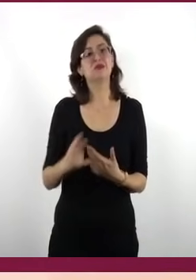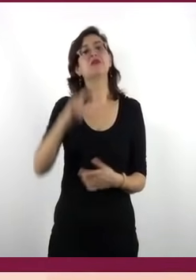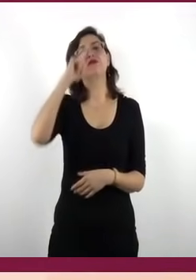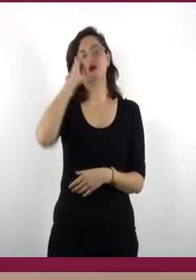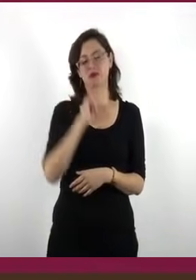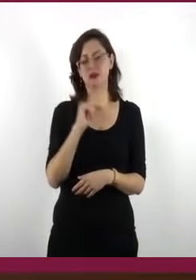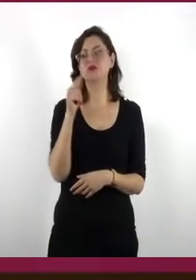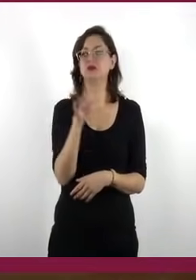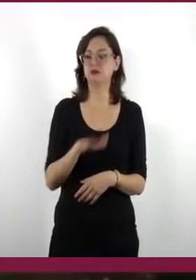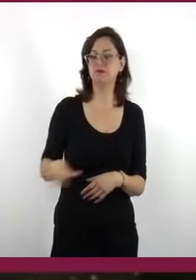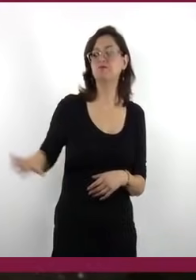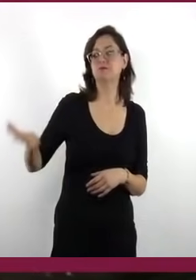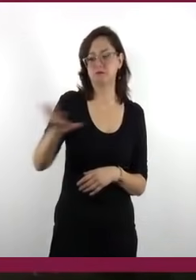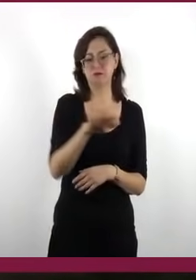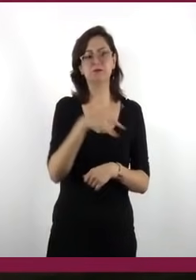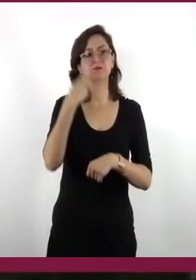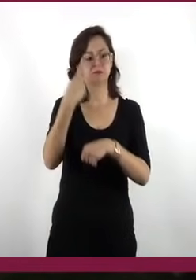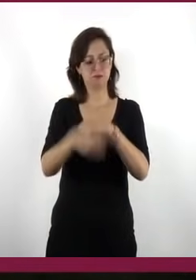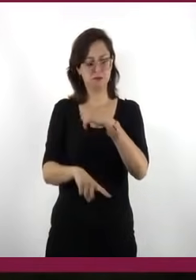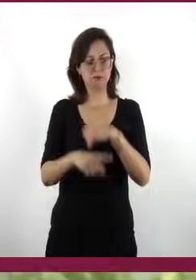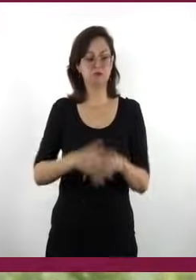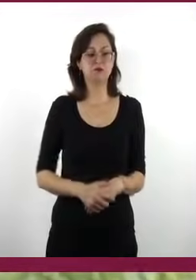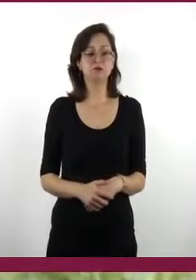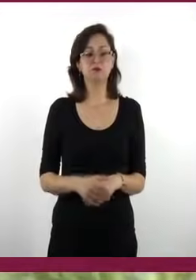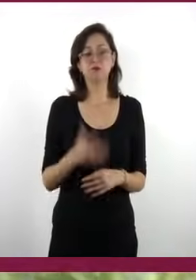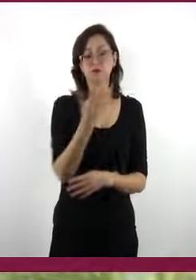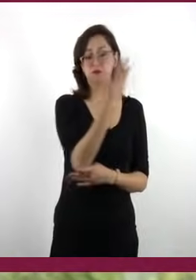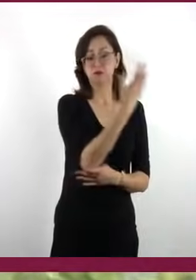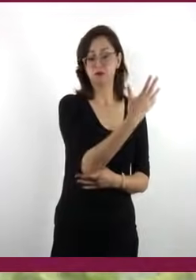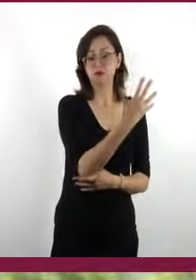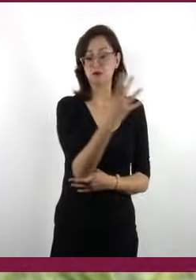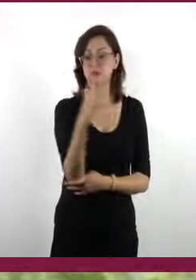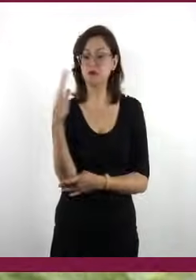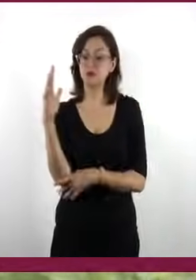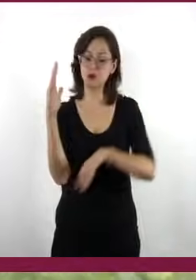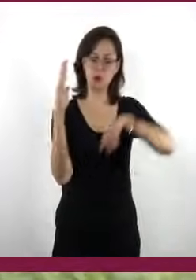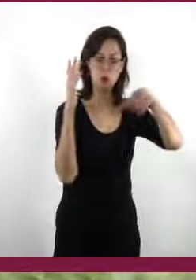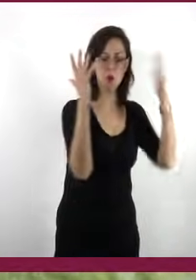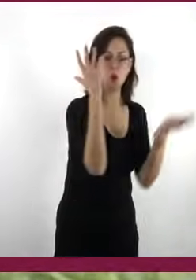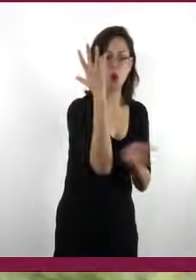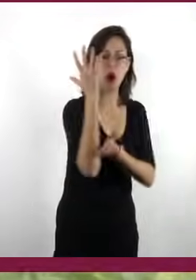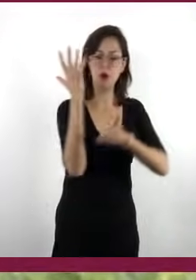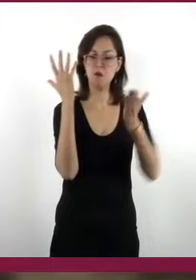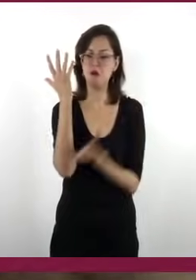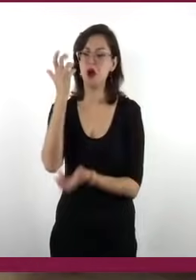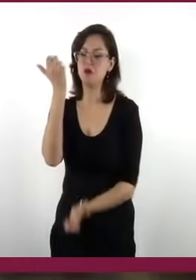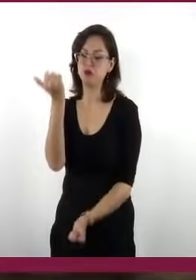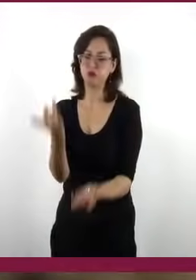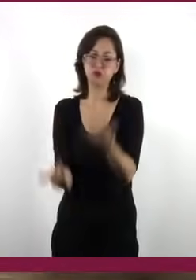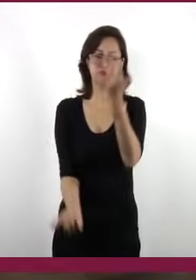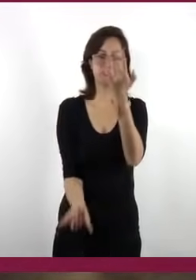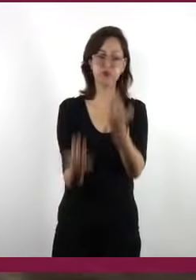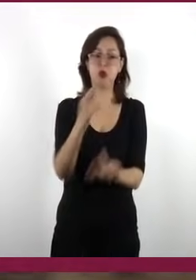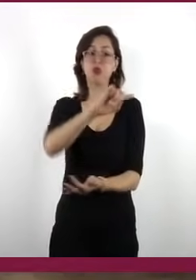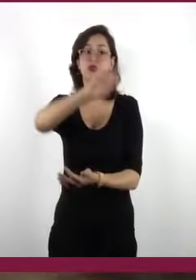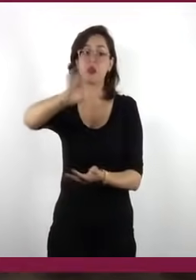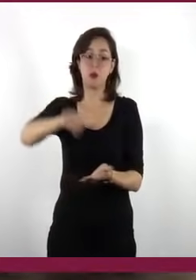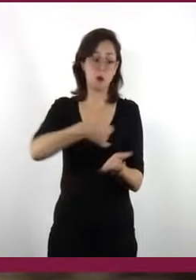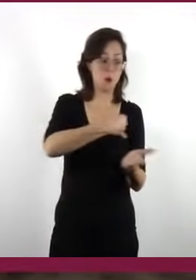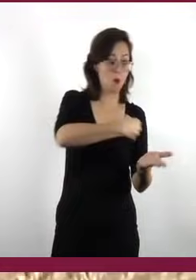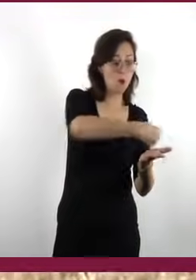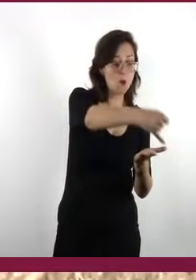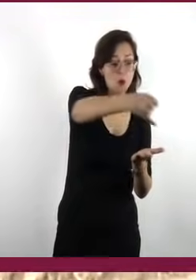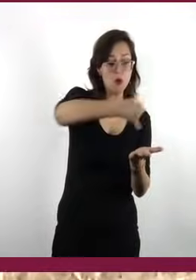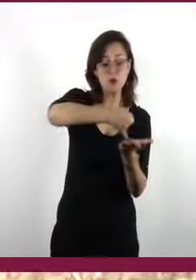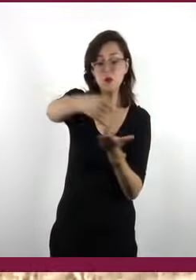estos recursos. Para generar espacios de cultivo, se talan y se queman áreas de bosque tropical. Cuando se agotan los